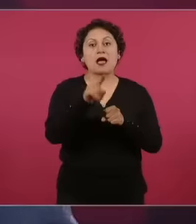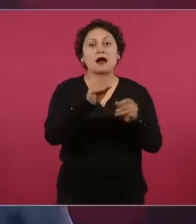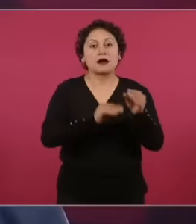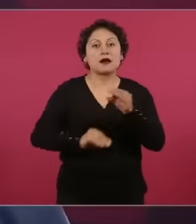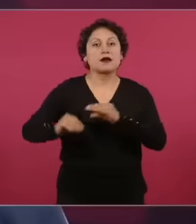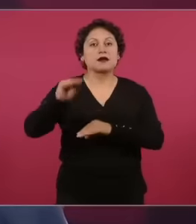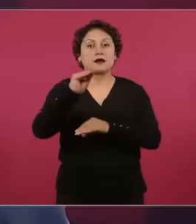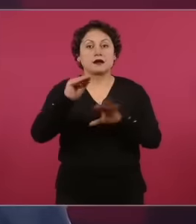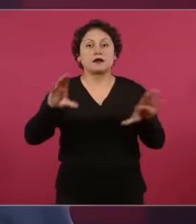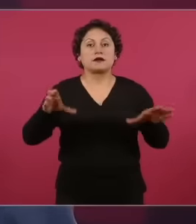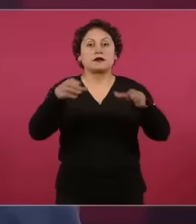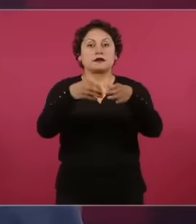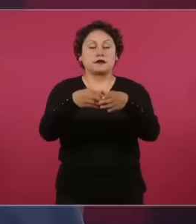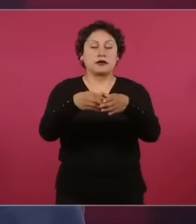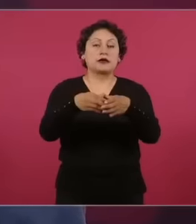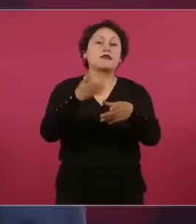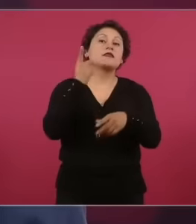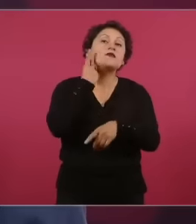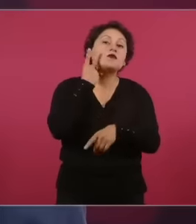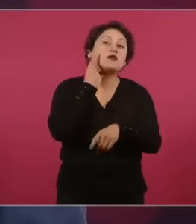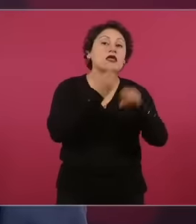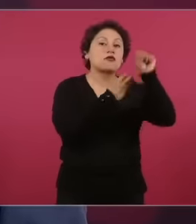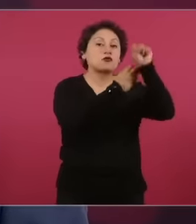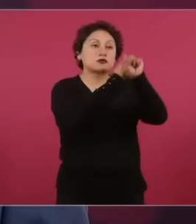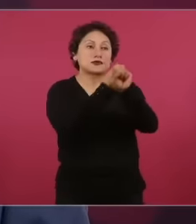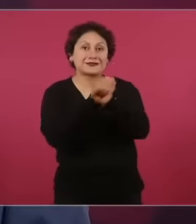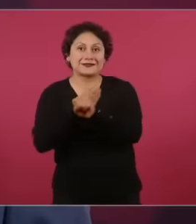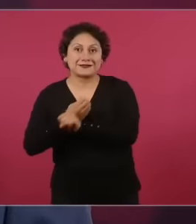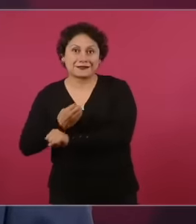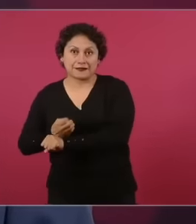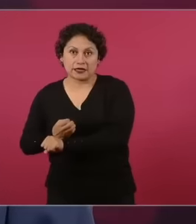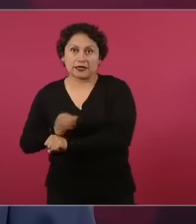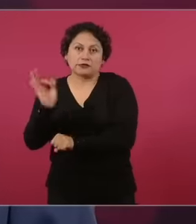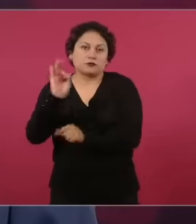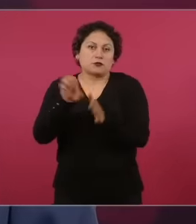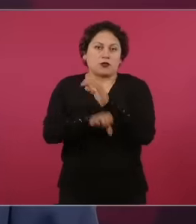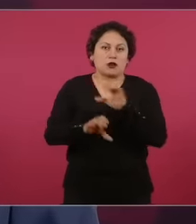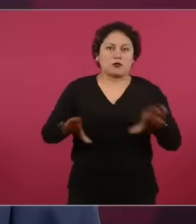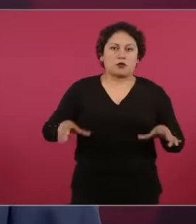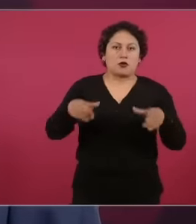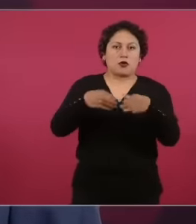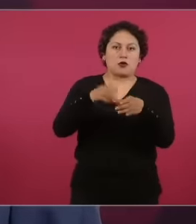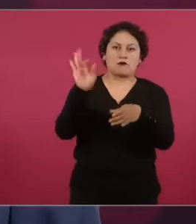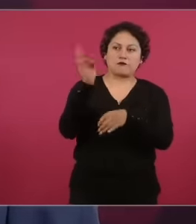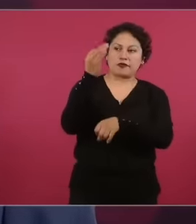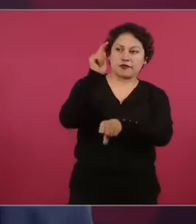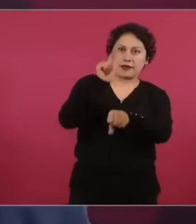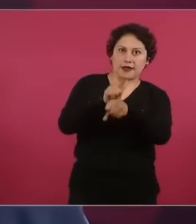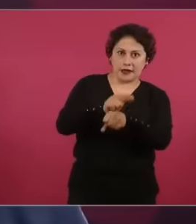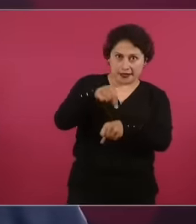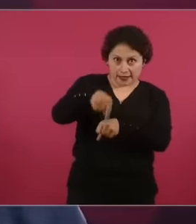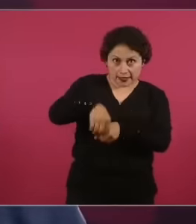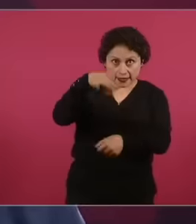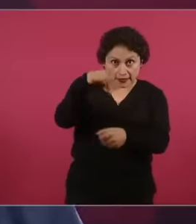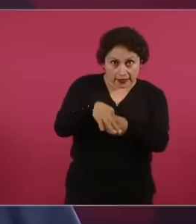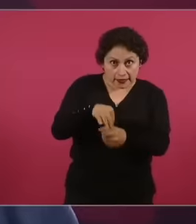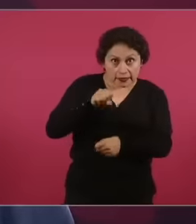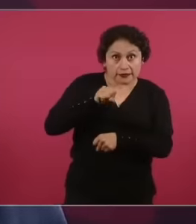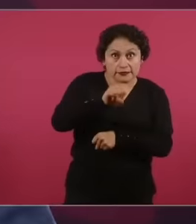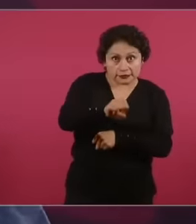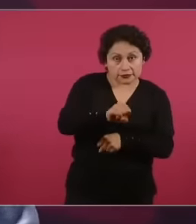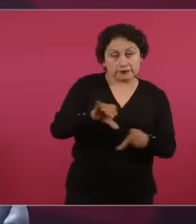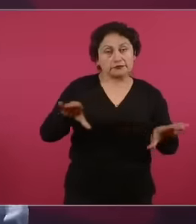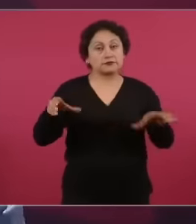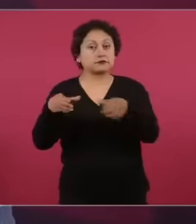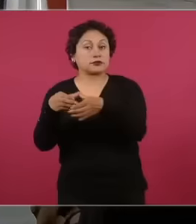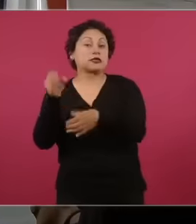locales la reforma en caso de ser aprobada, en la Cámara de Diputados, en la Cámara de Senadores,